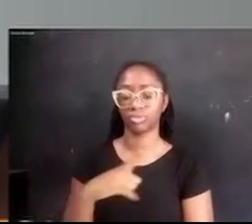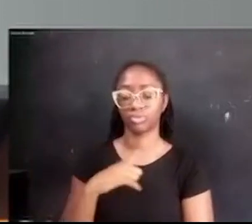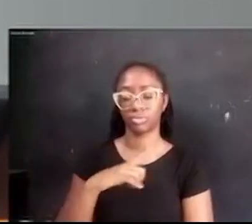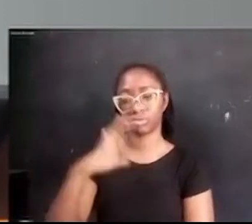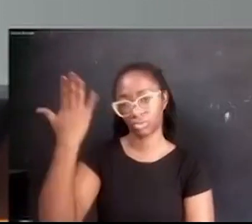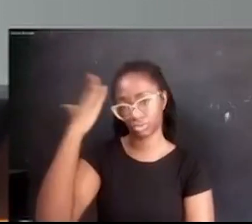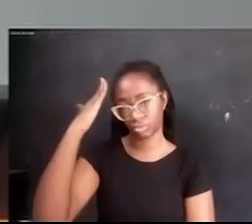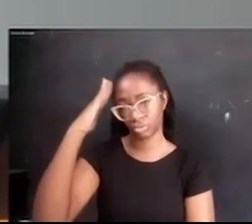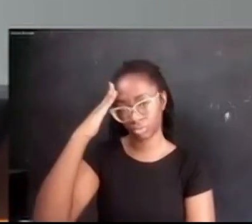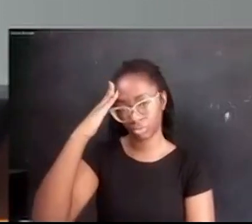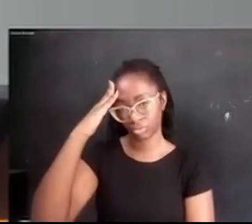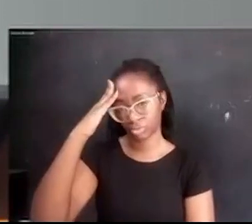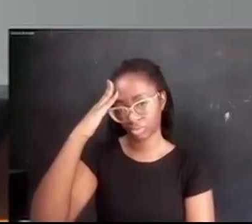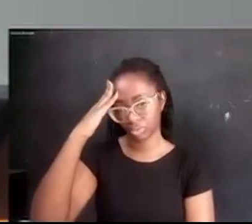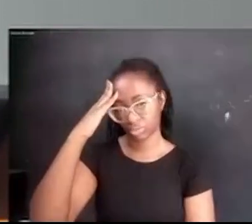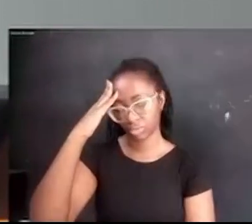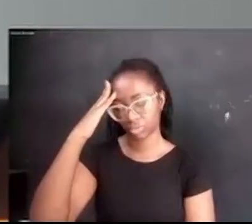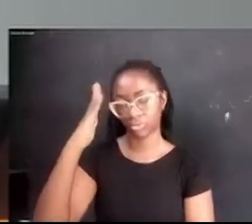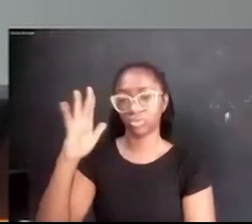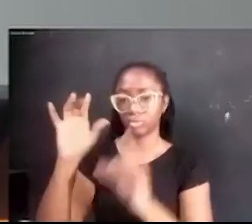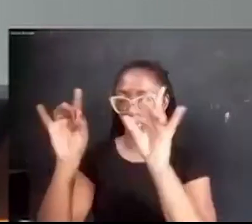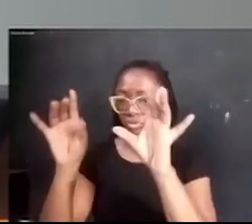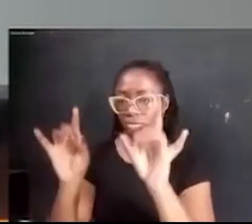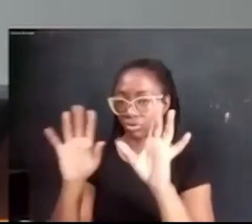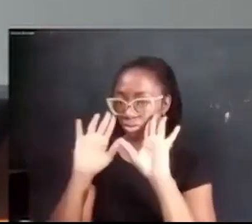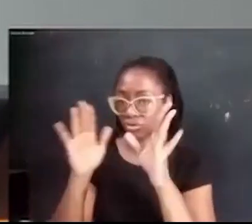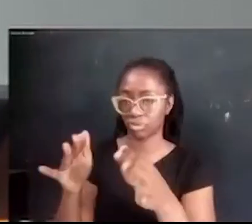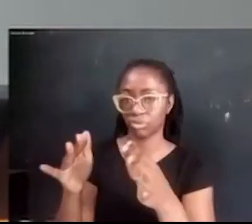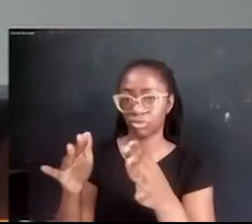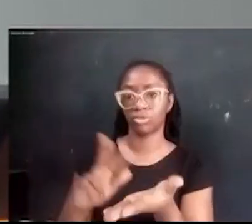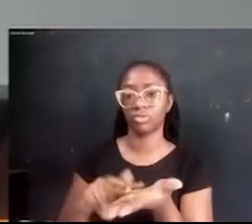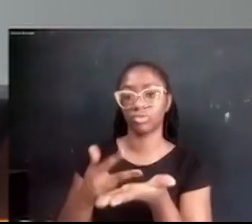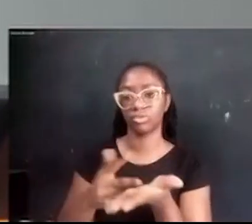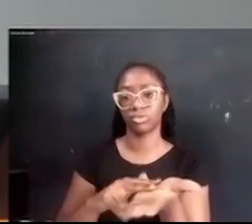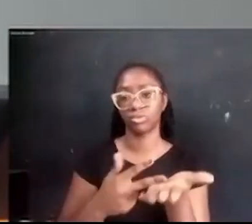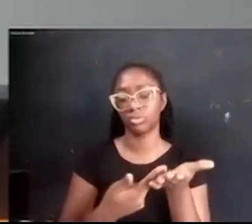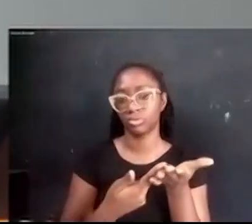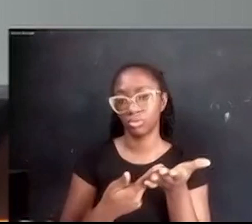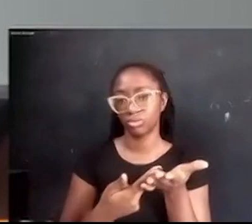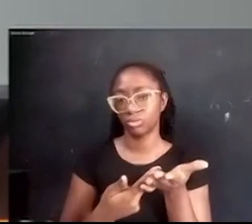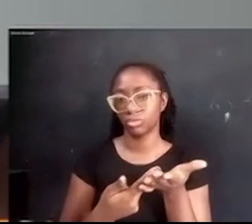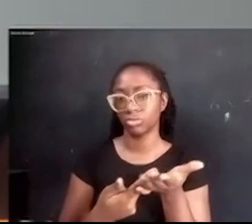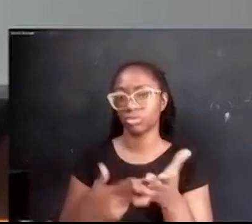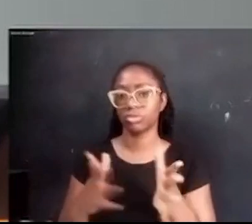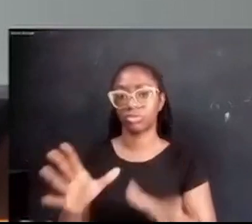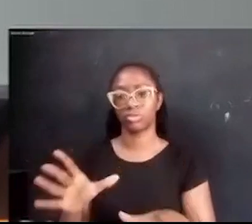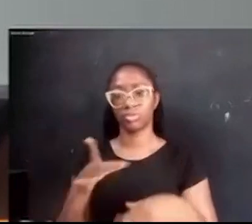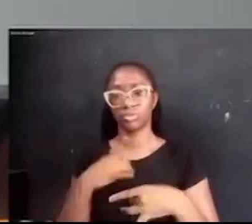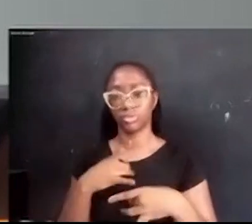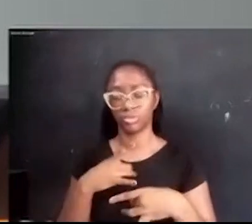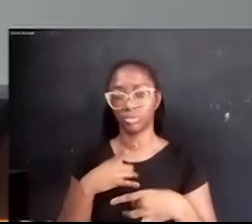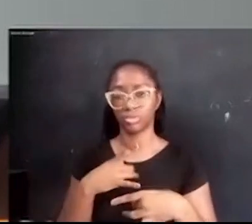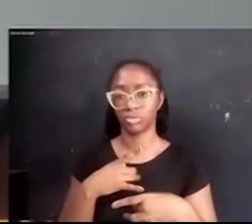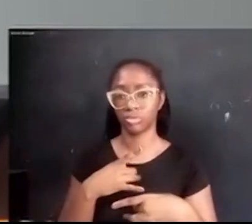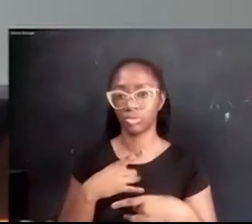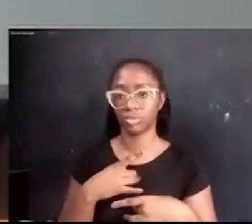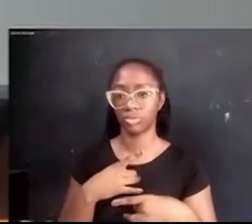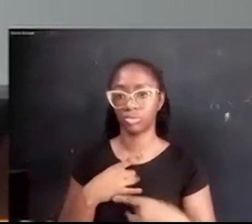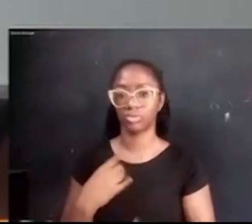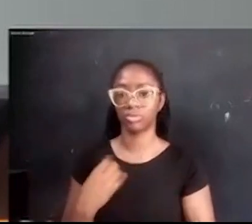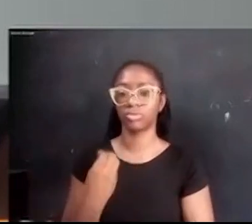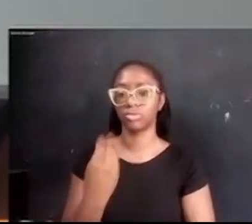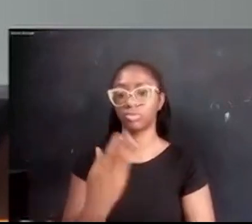francesa específica de lo que significa para el pueblo francés adoptar, es decir, darse una